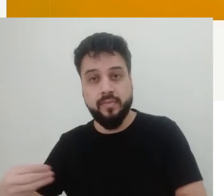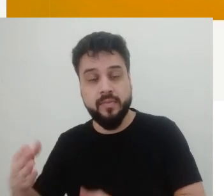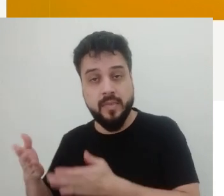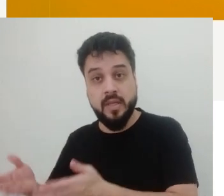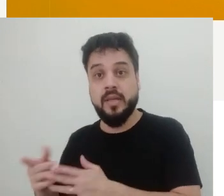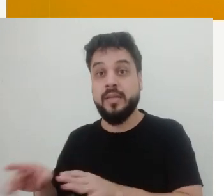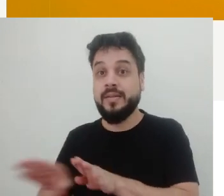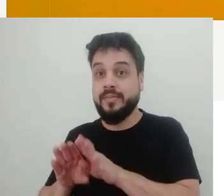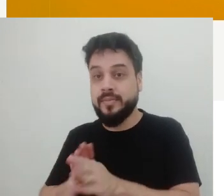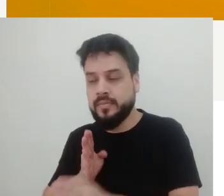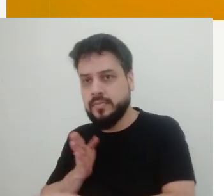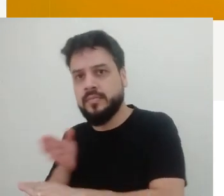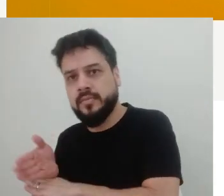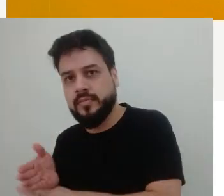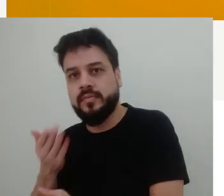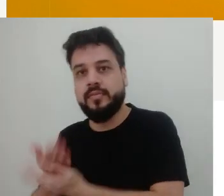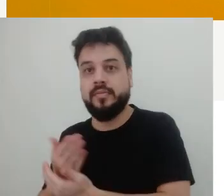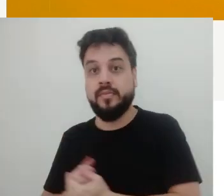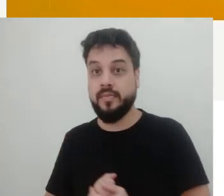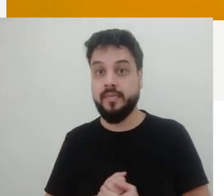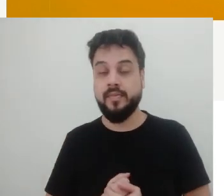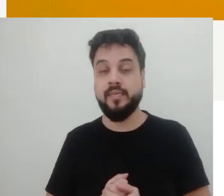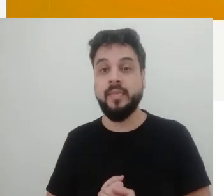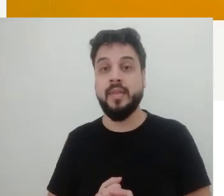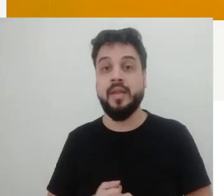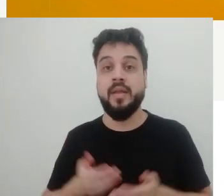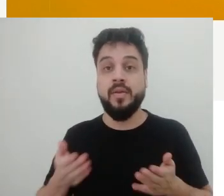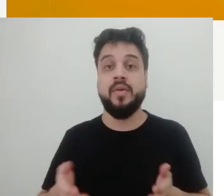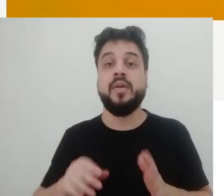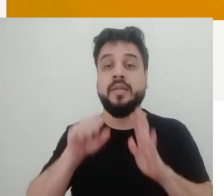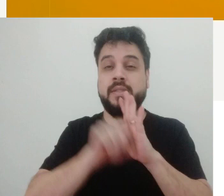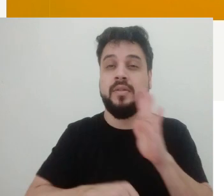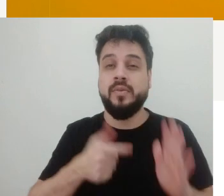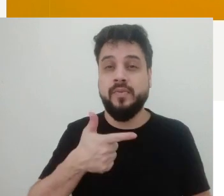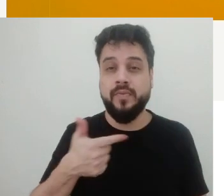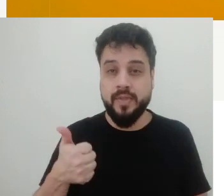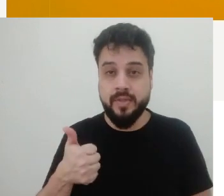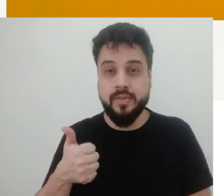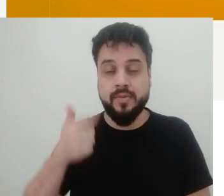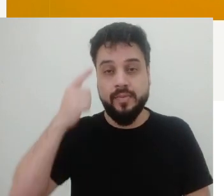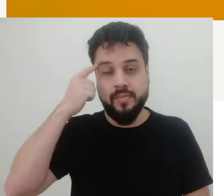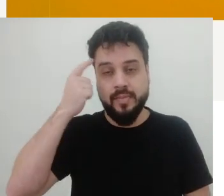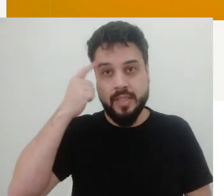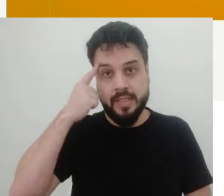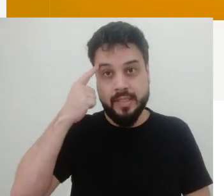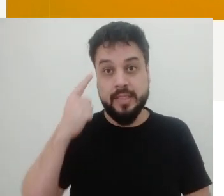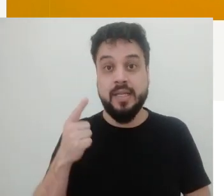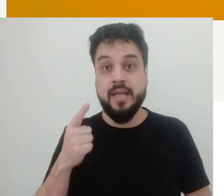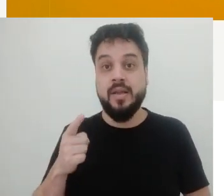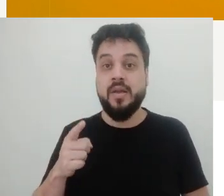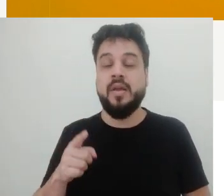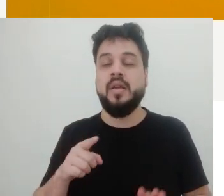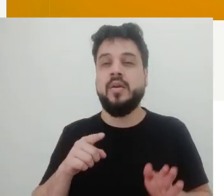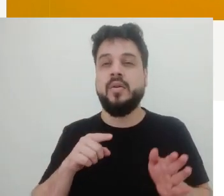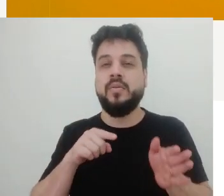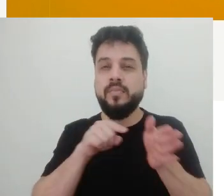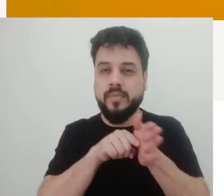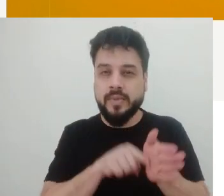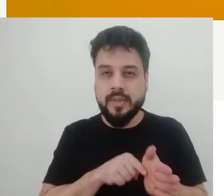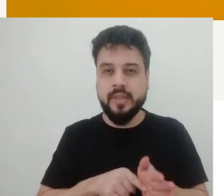cuestión completamente adquirida. Hay numerosos trabajos sobre esto, pero hace 20, 40